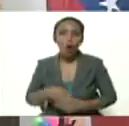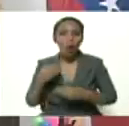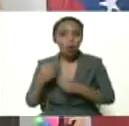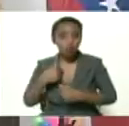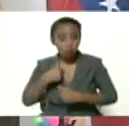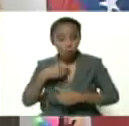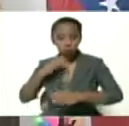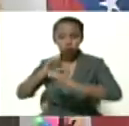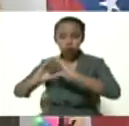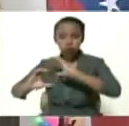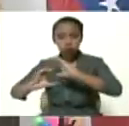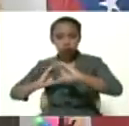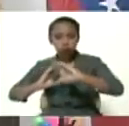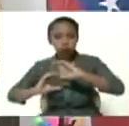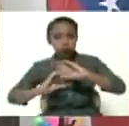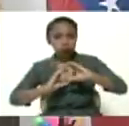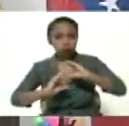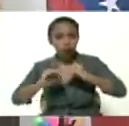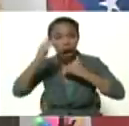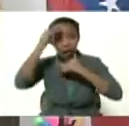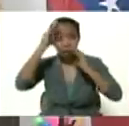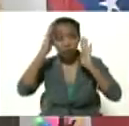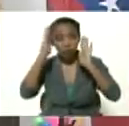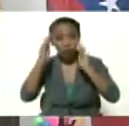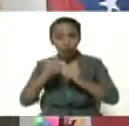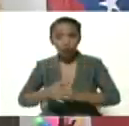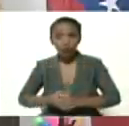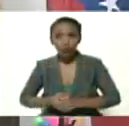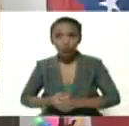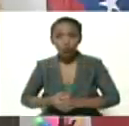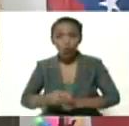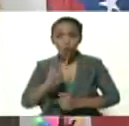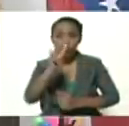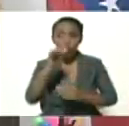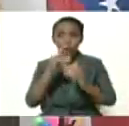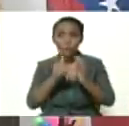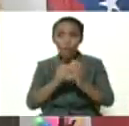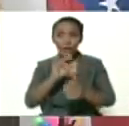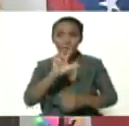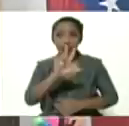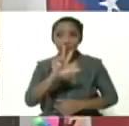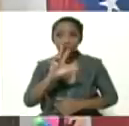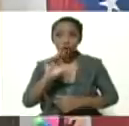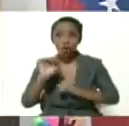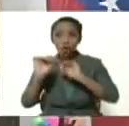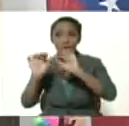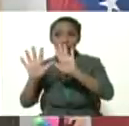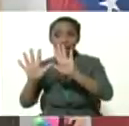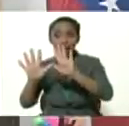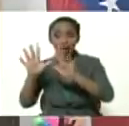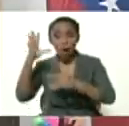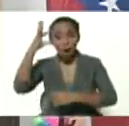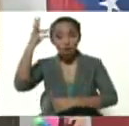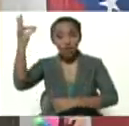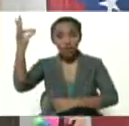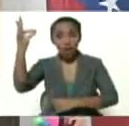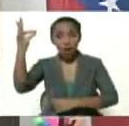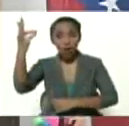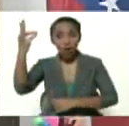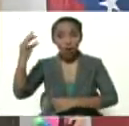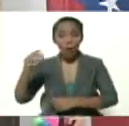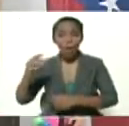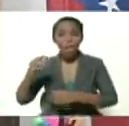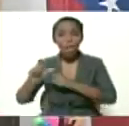comunicado, atención, con los 2.310 consejos productivos